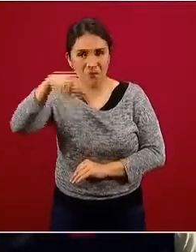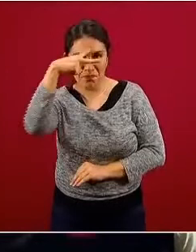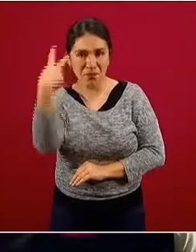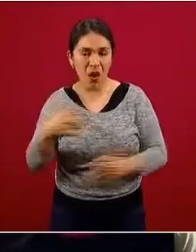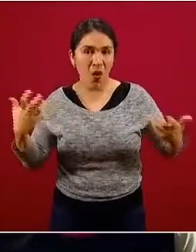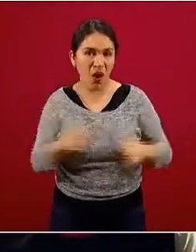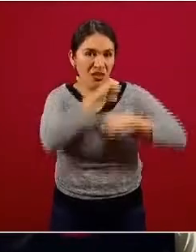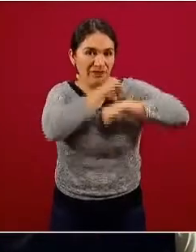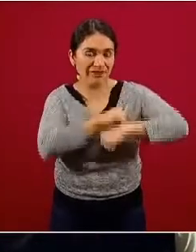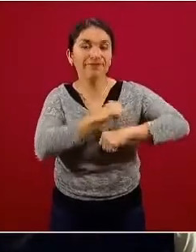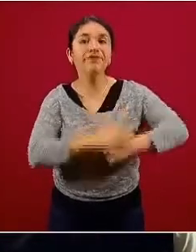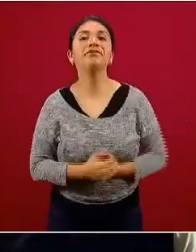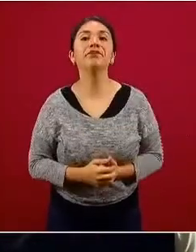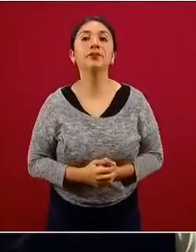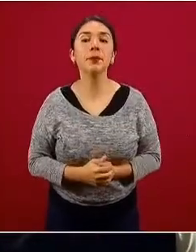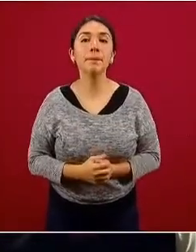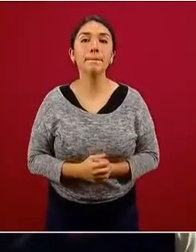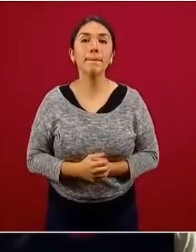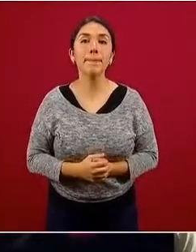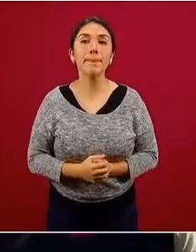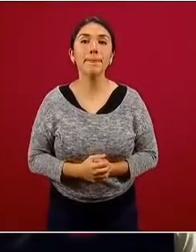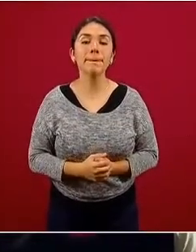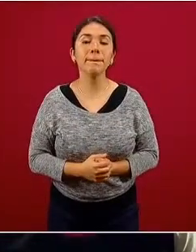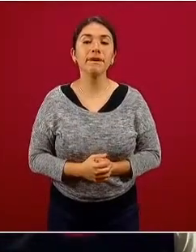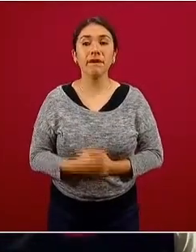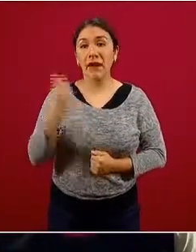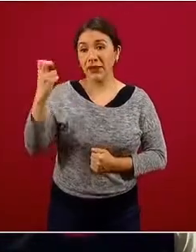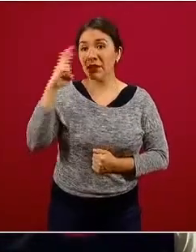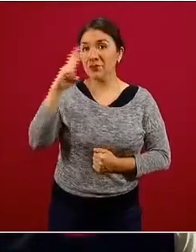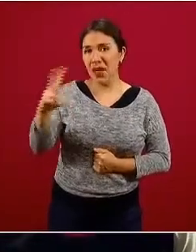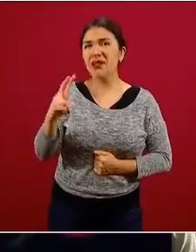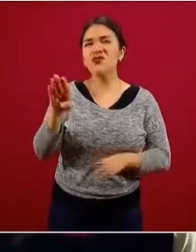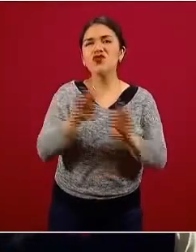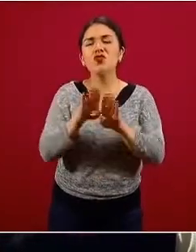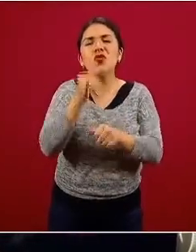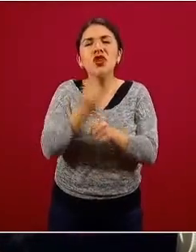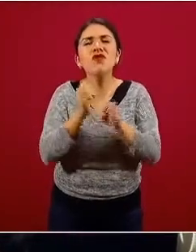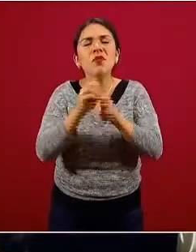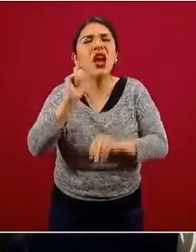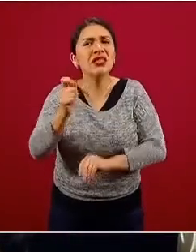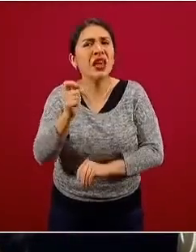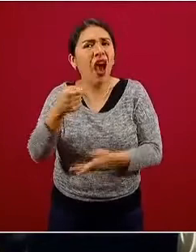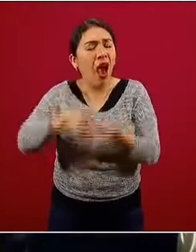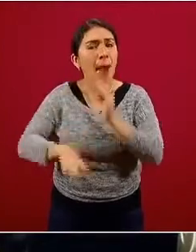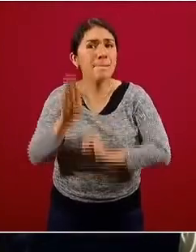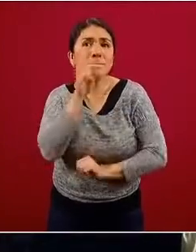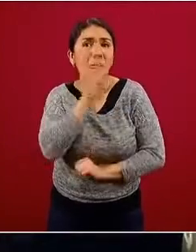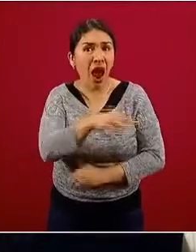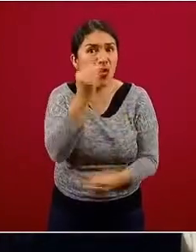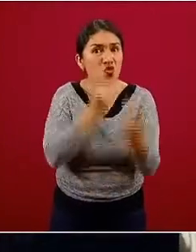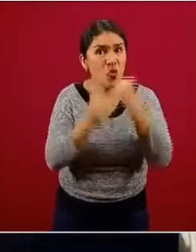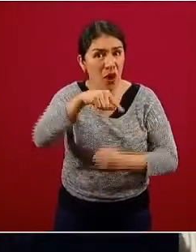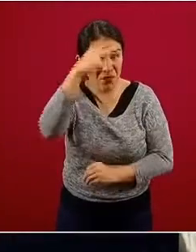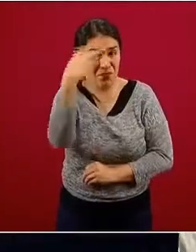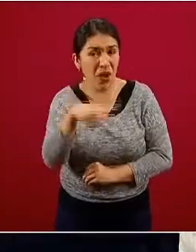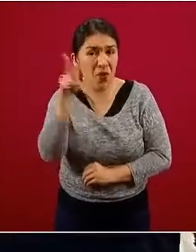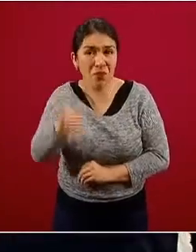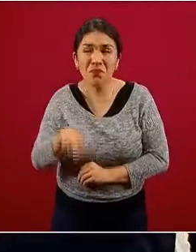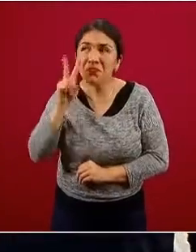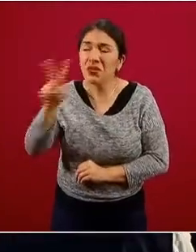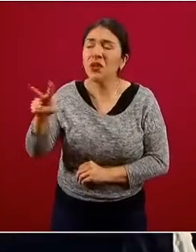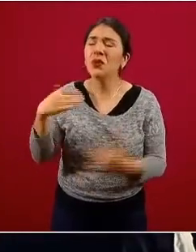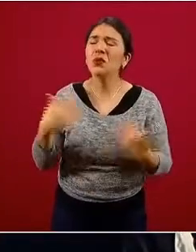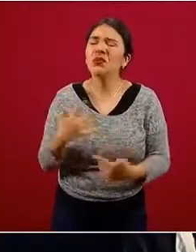La siguiente, por favor. Aquí tenemos datos de la mala nutrición en México y la verdad es que